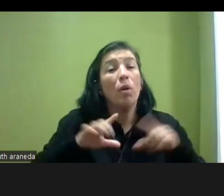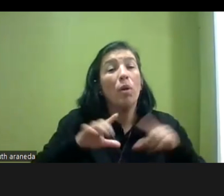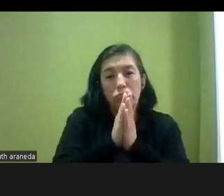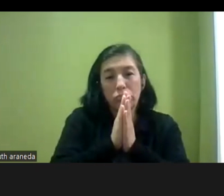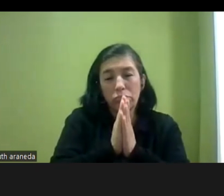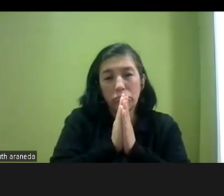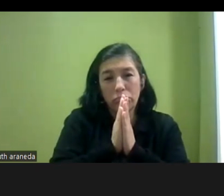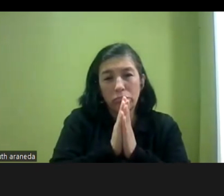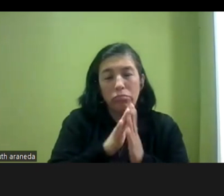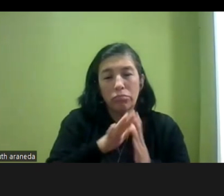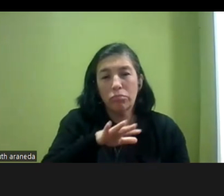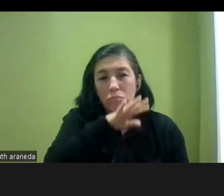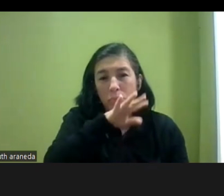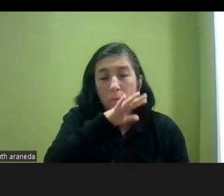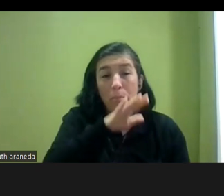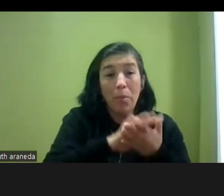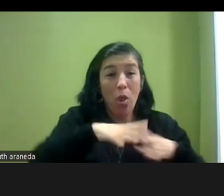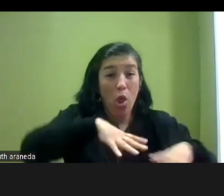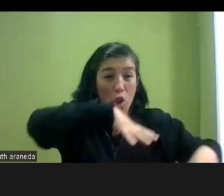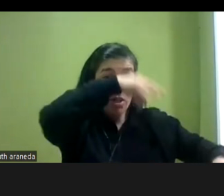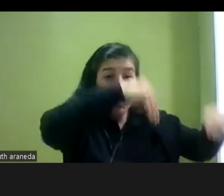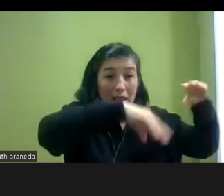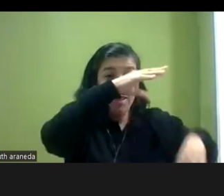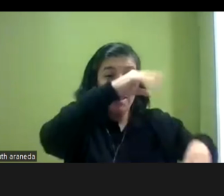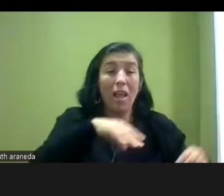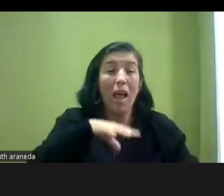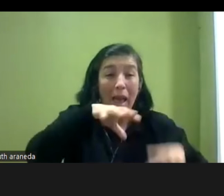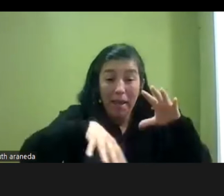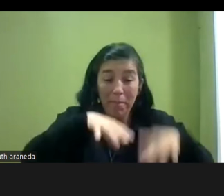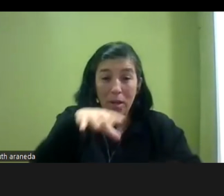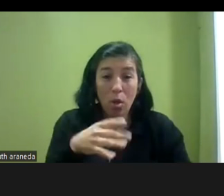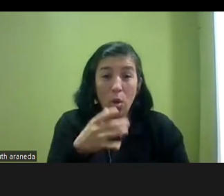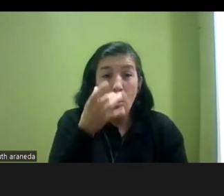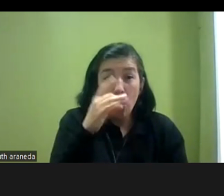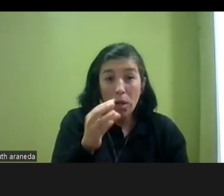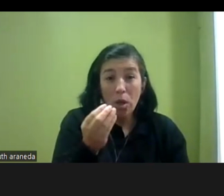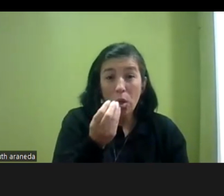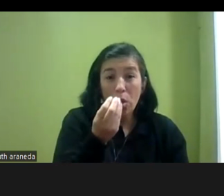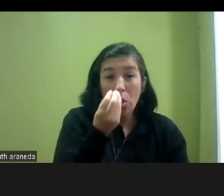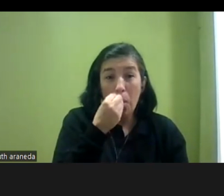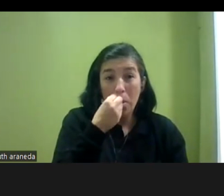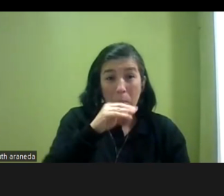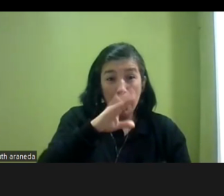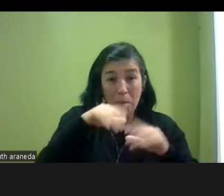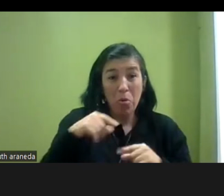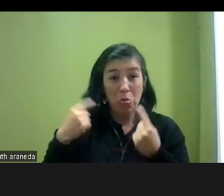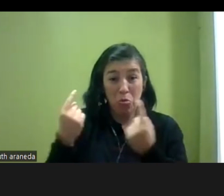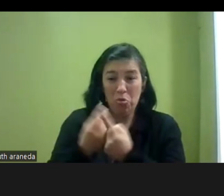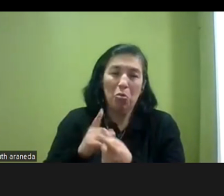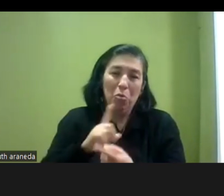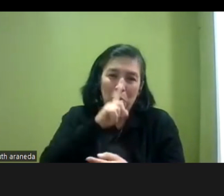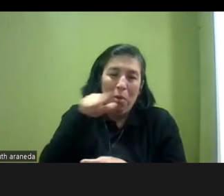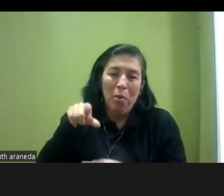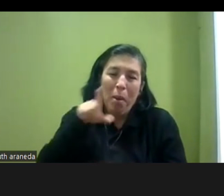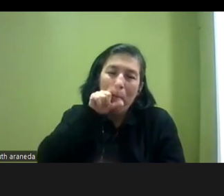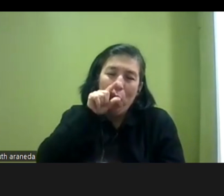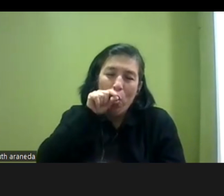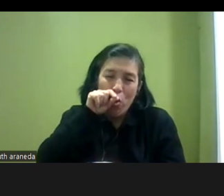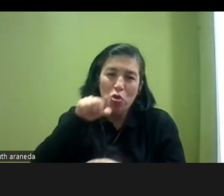¿ah? O sea, en los Andes los animales no solamente se consumen así como nosotros consumimos un pollo de